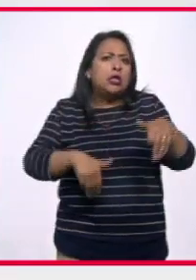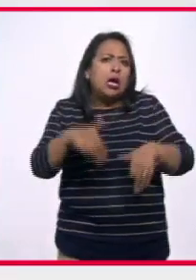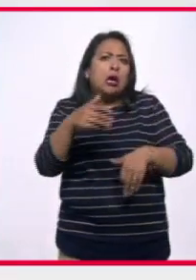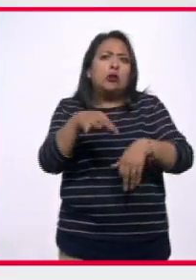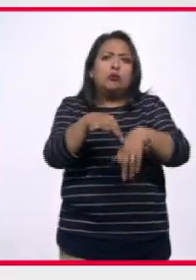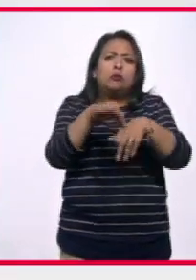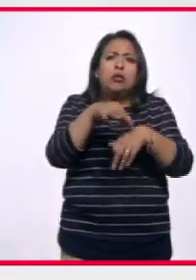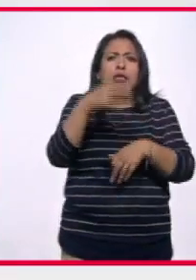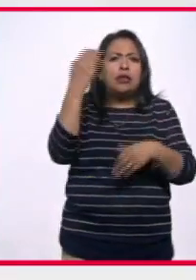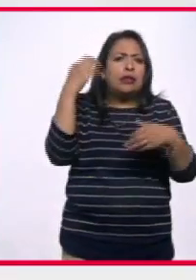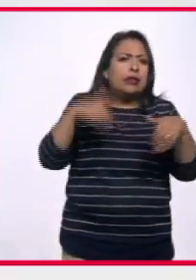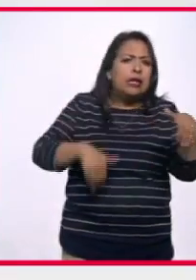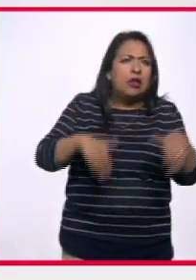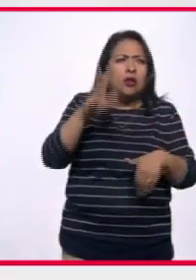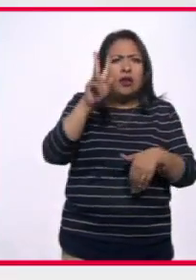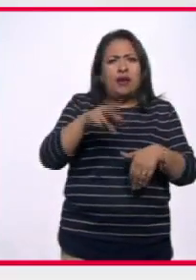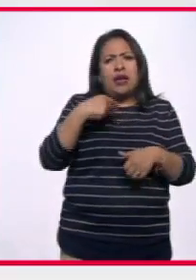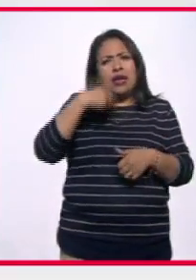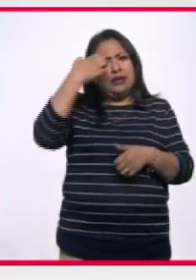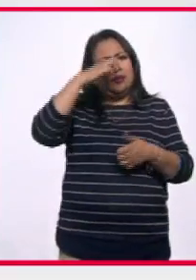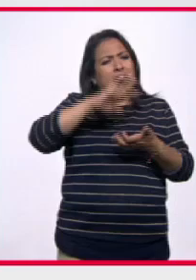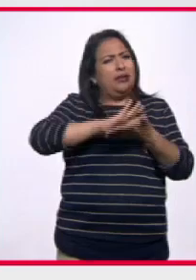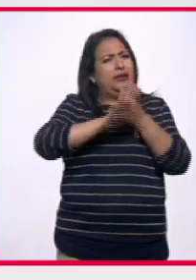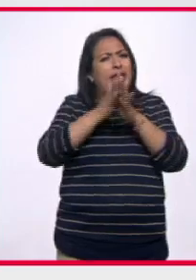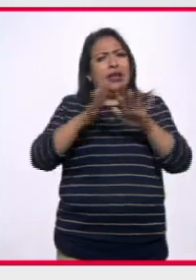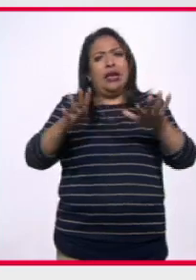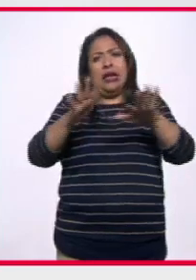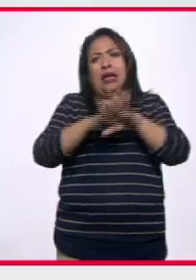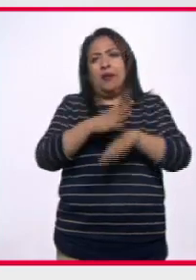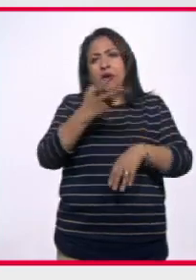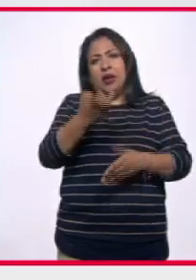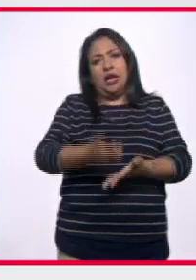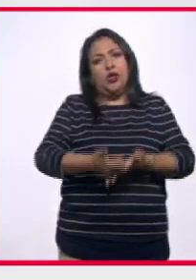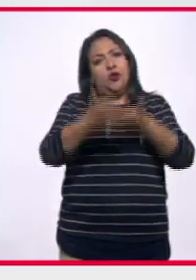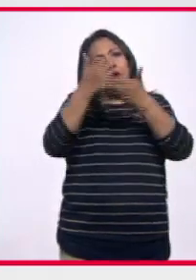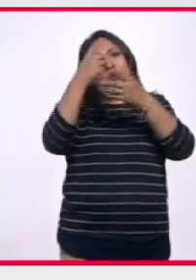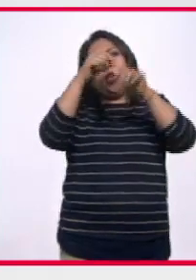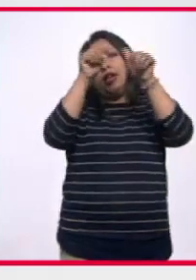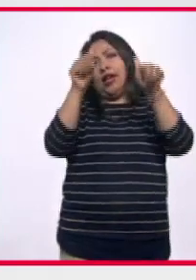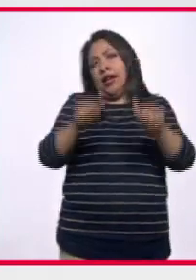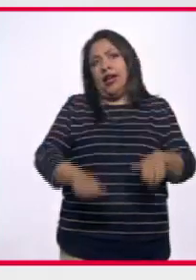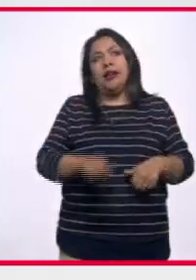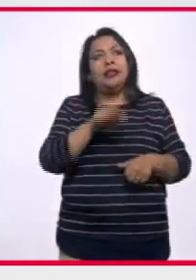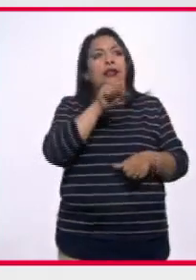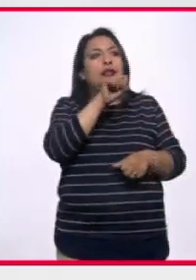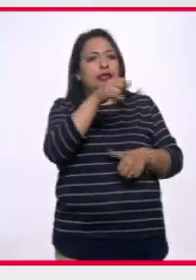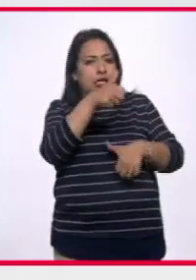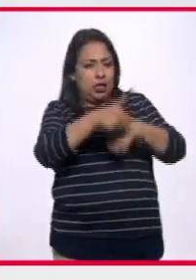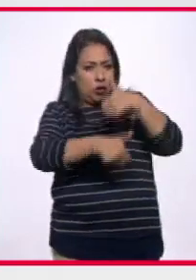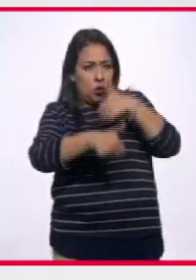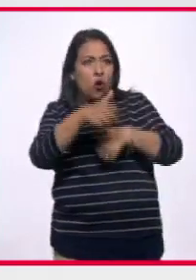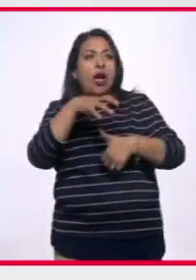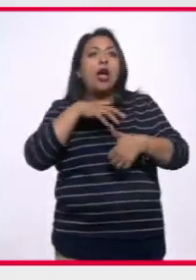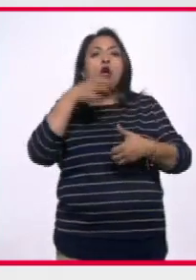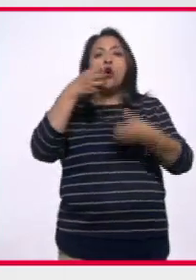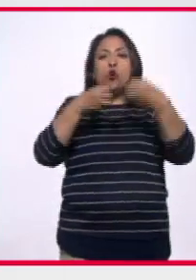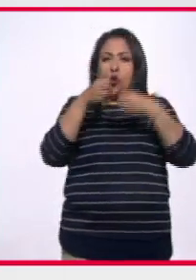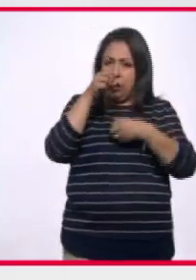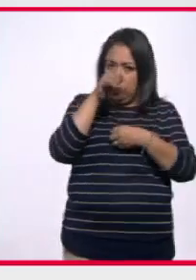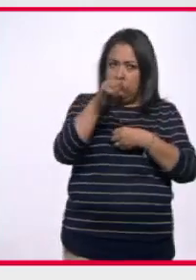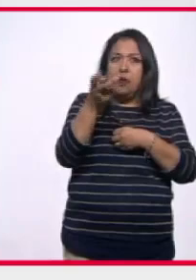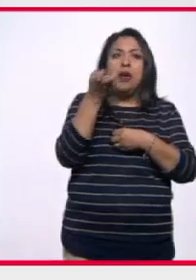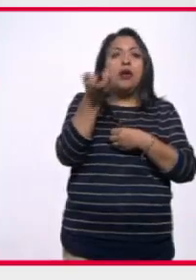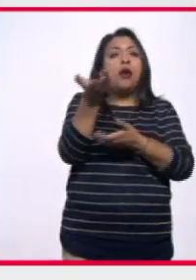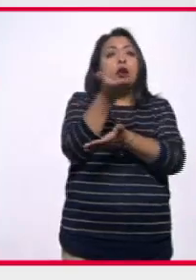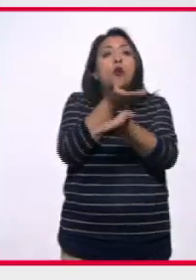y tener una experiencia transformadora que es lo que hace el arte y es un concurso que si hay un jurado pero es un espacio de